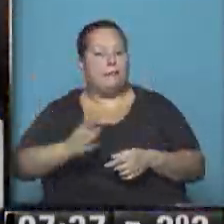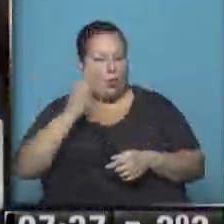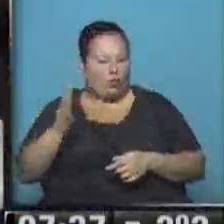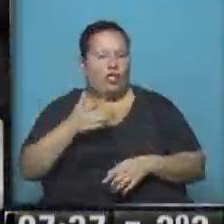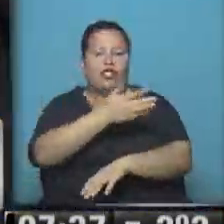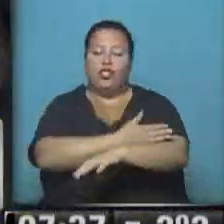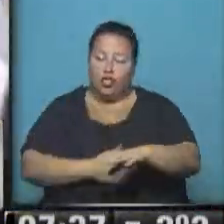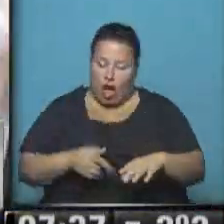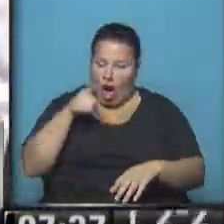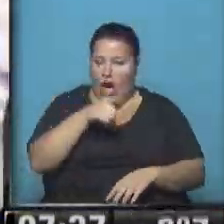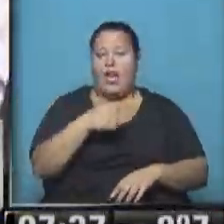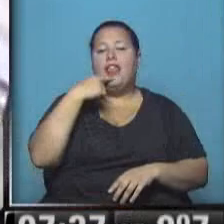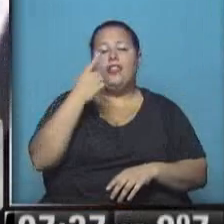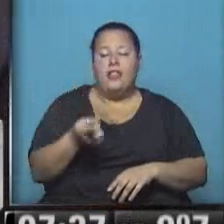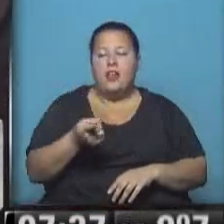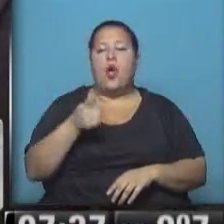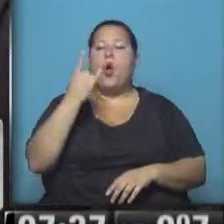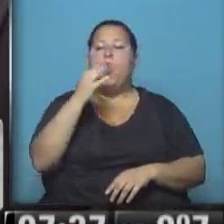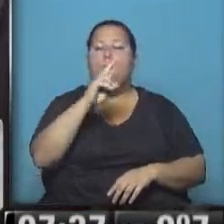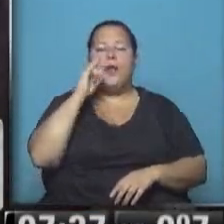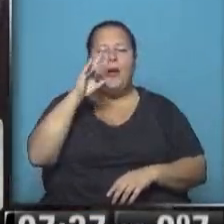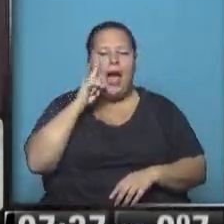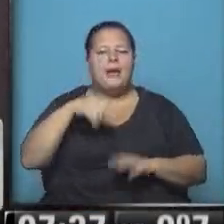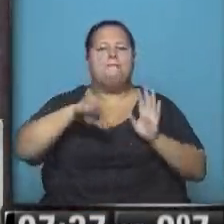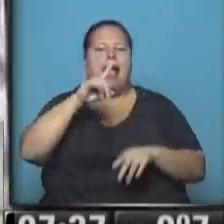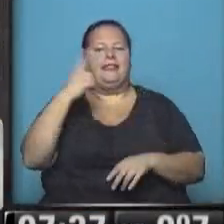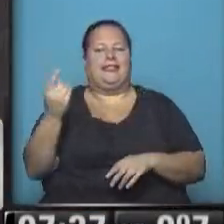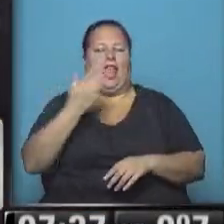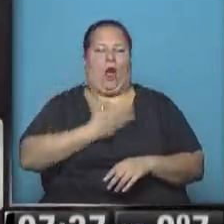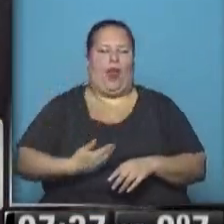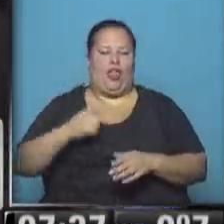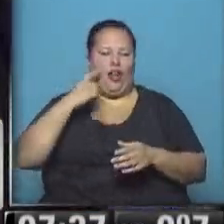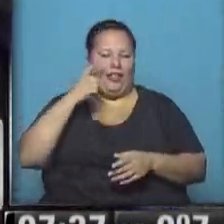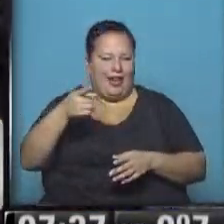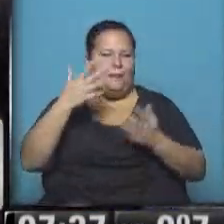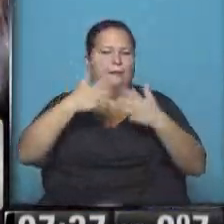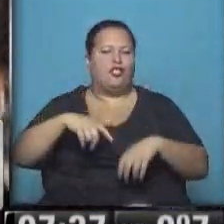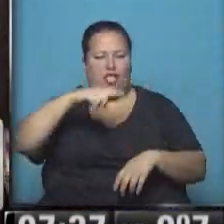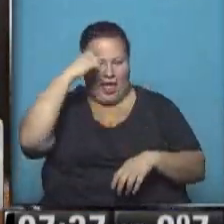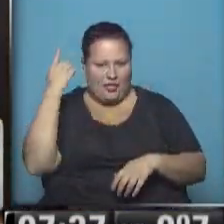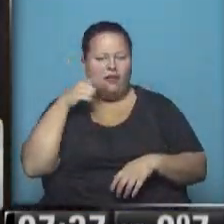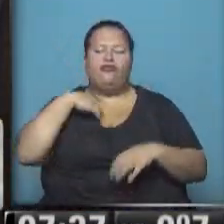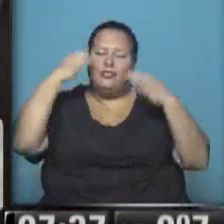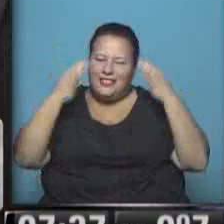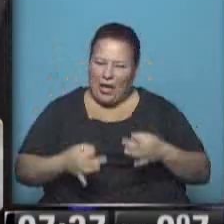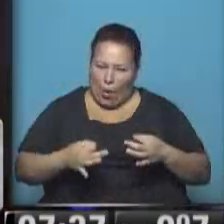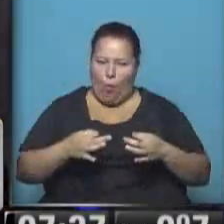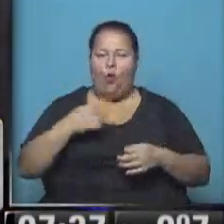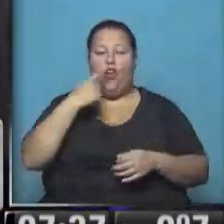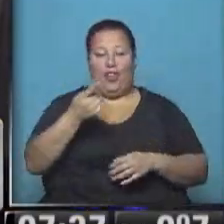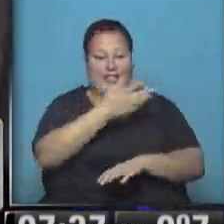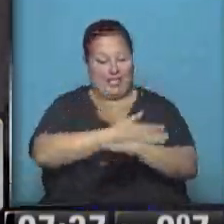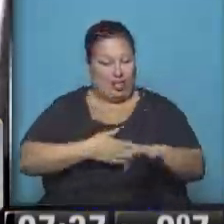soli por su parte dijo que uribarri es mucho más que el Gobernador de Entre Ríos para este proyecto nacional estoy seguro dijo el